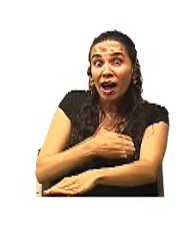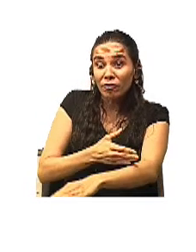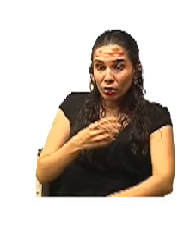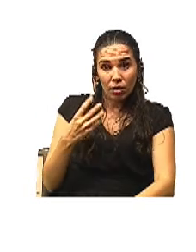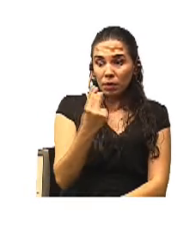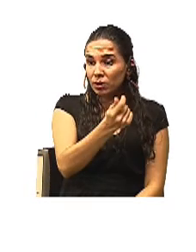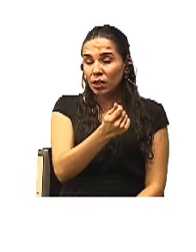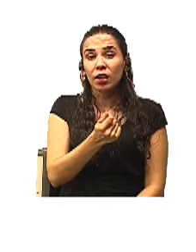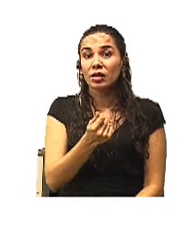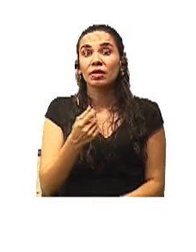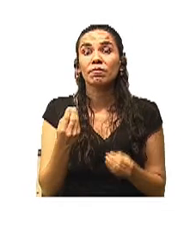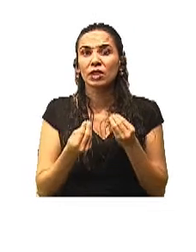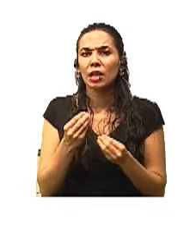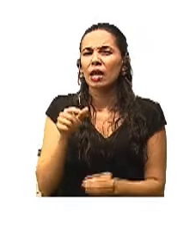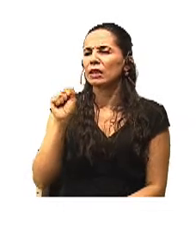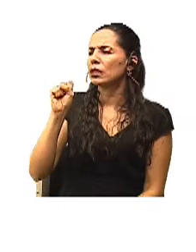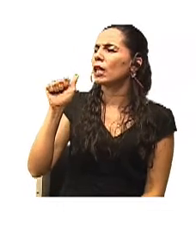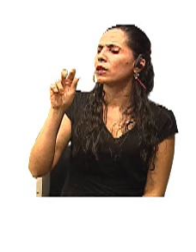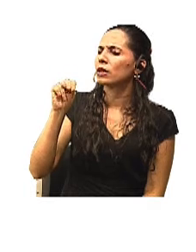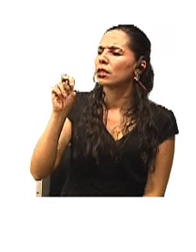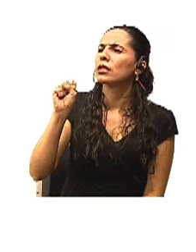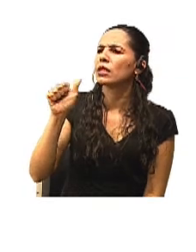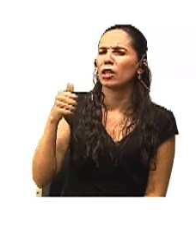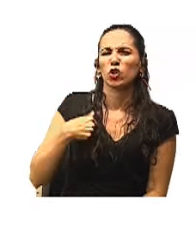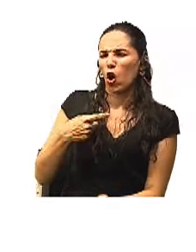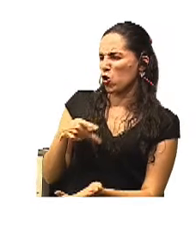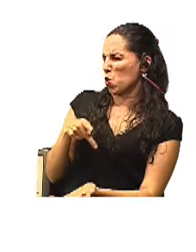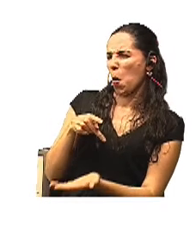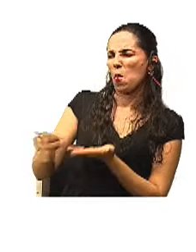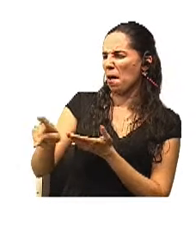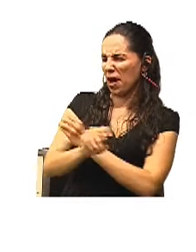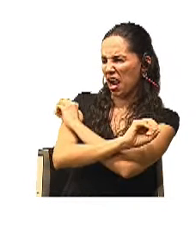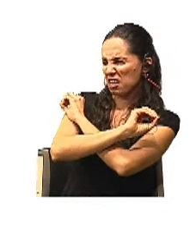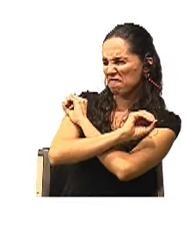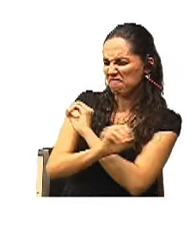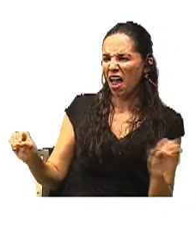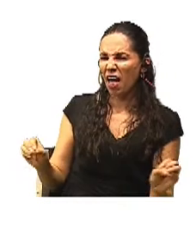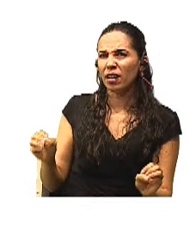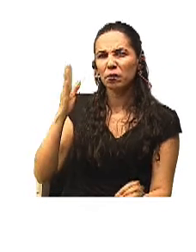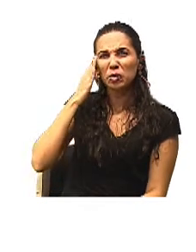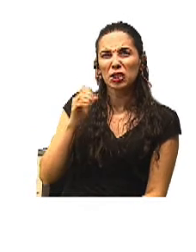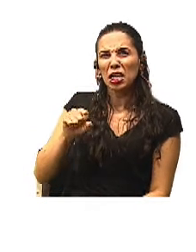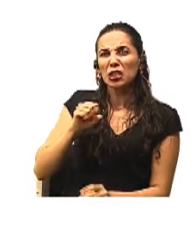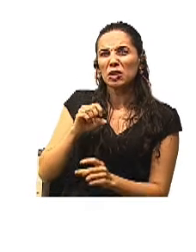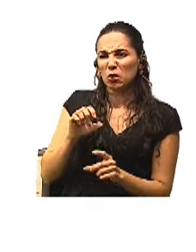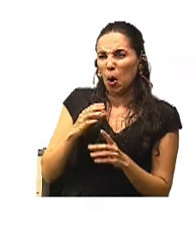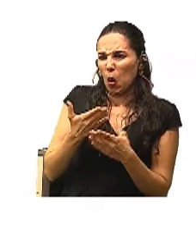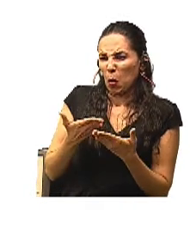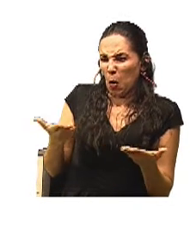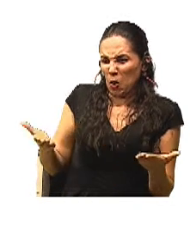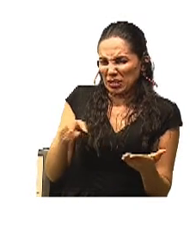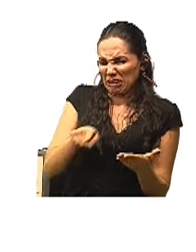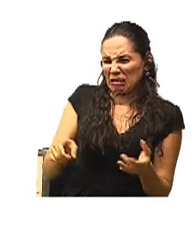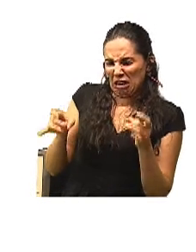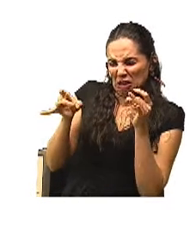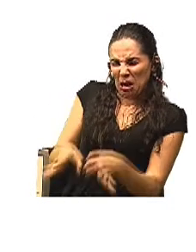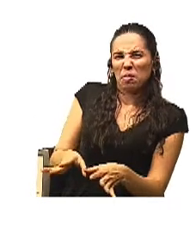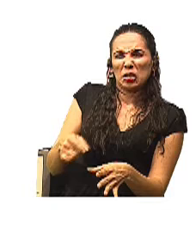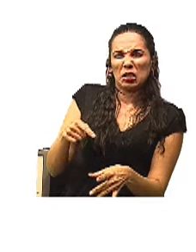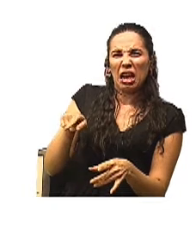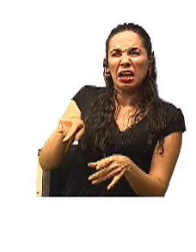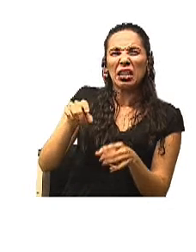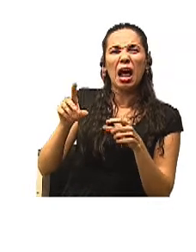le dijeron al señor Samsa que no iba a pagarle ni un centavo por las condiciones tan repugnantes en las que se encontraba